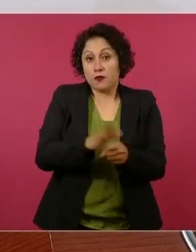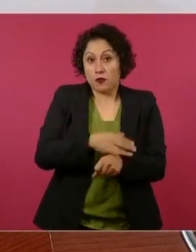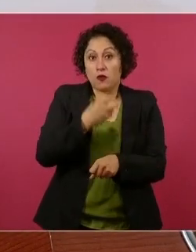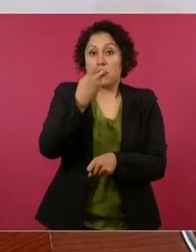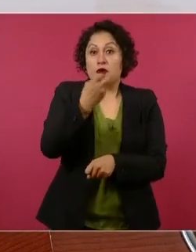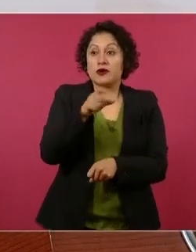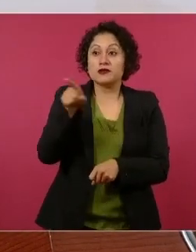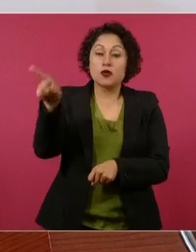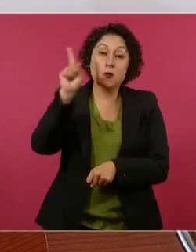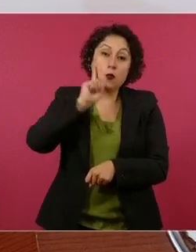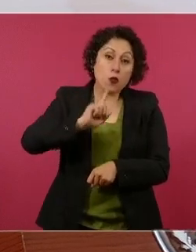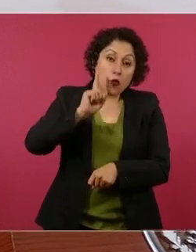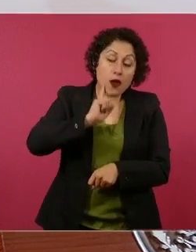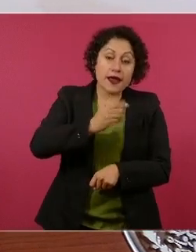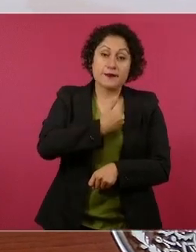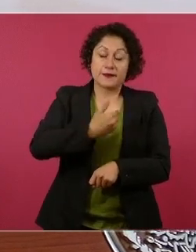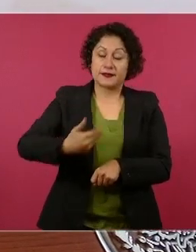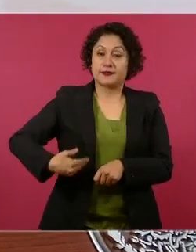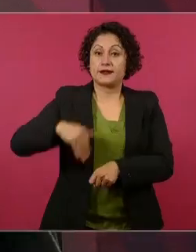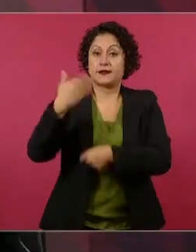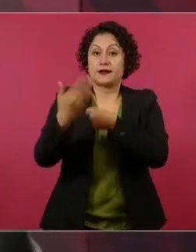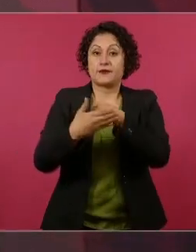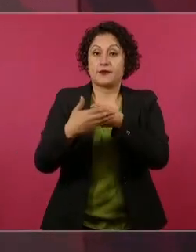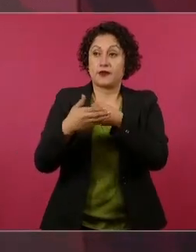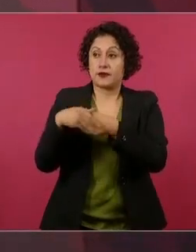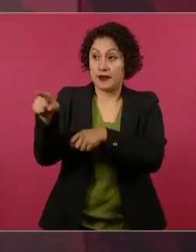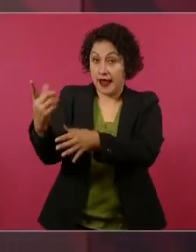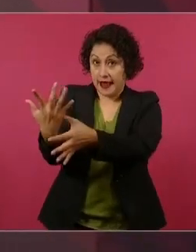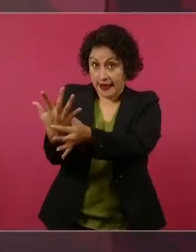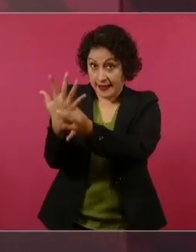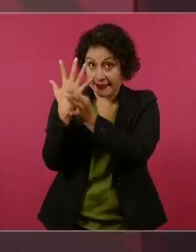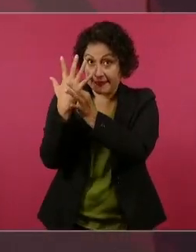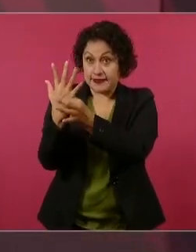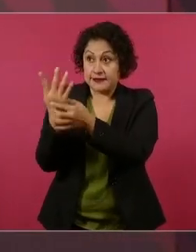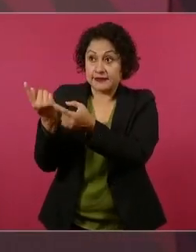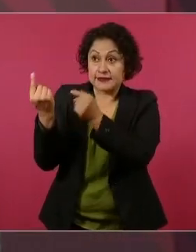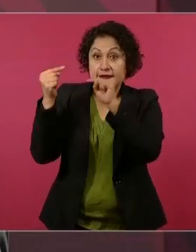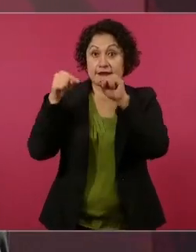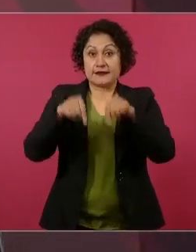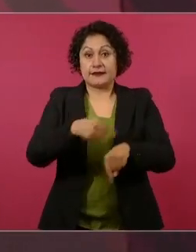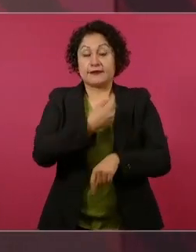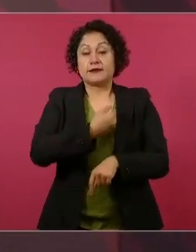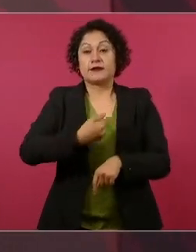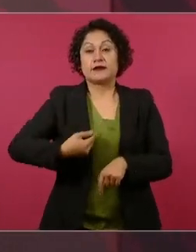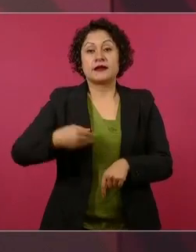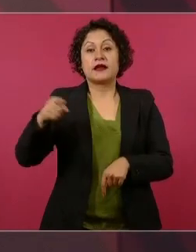ser 1 millón de viviendas para jóvenes,